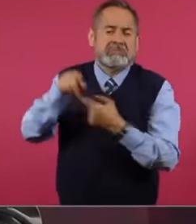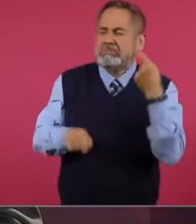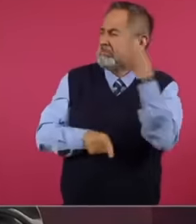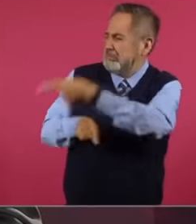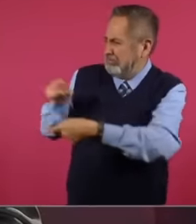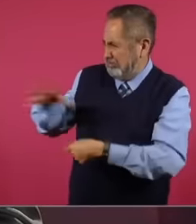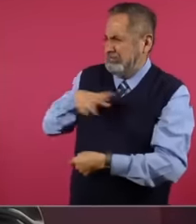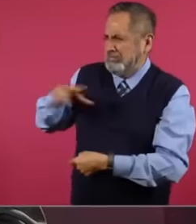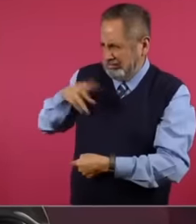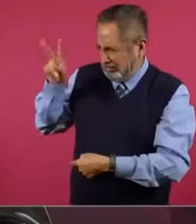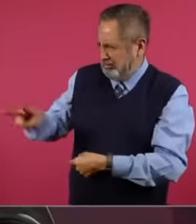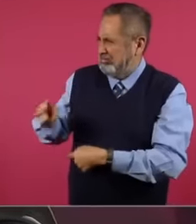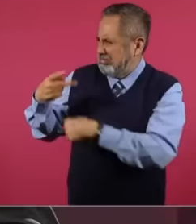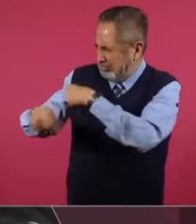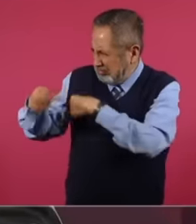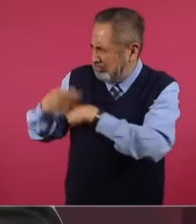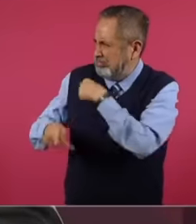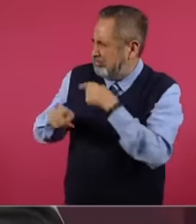Y